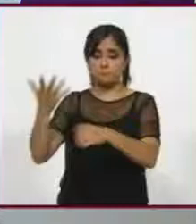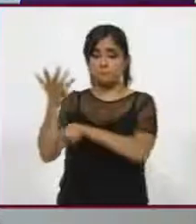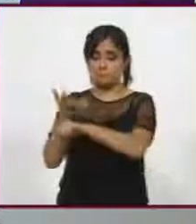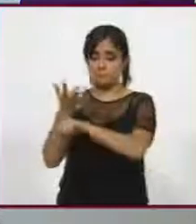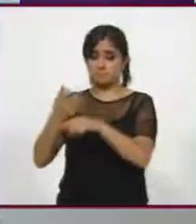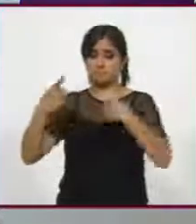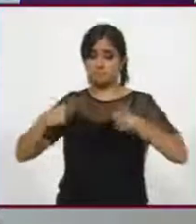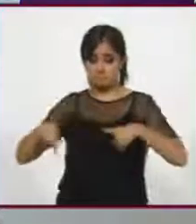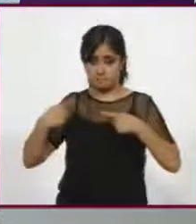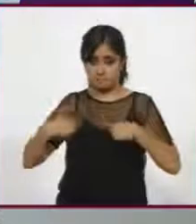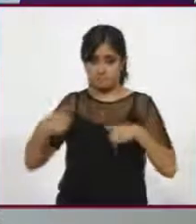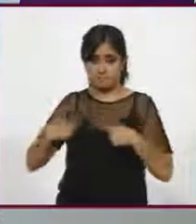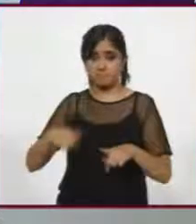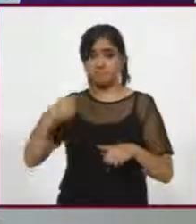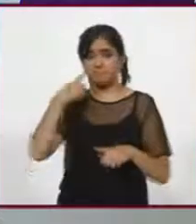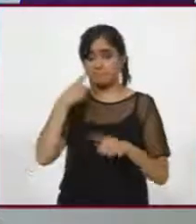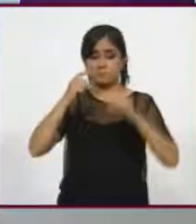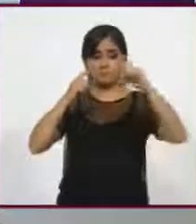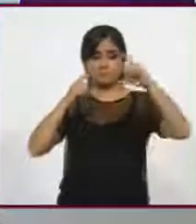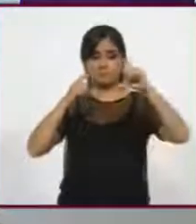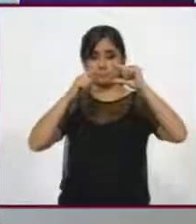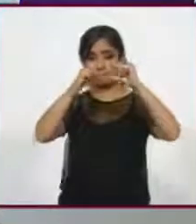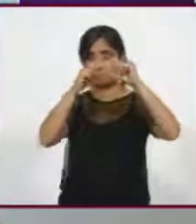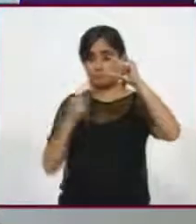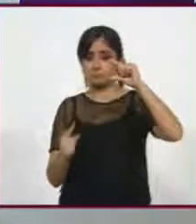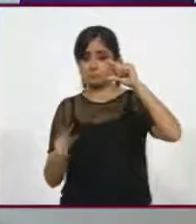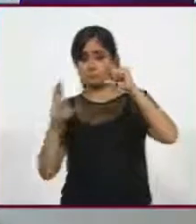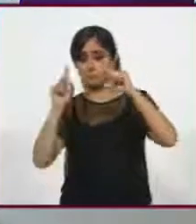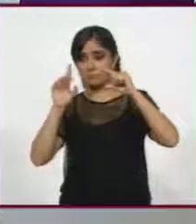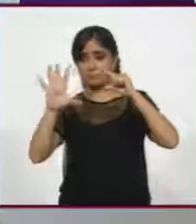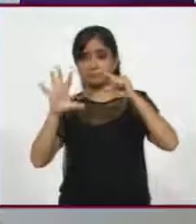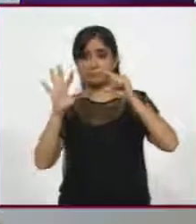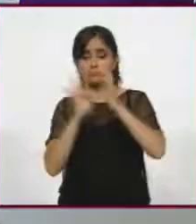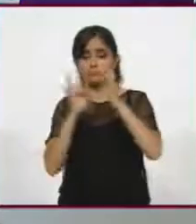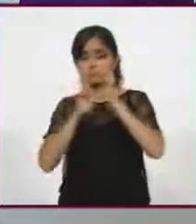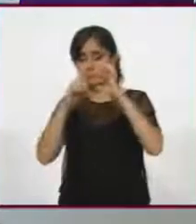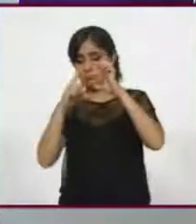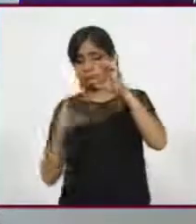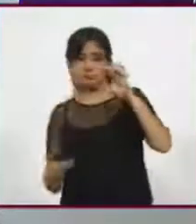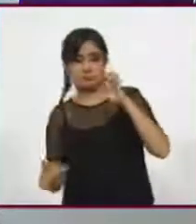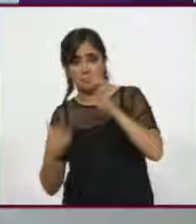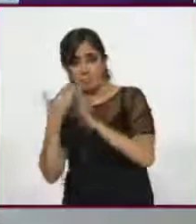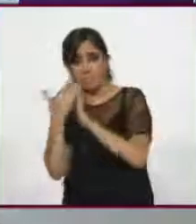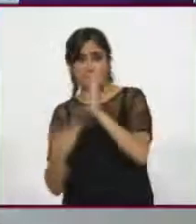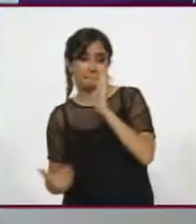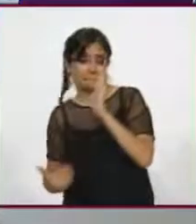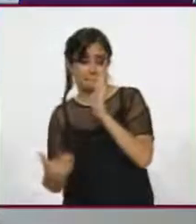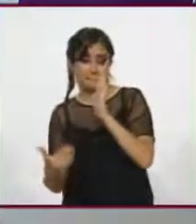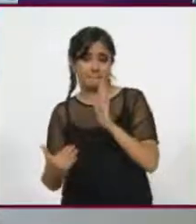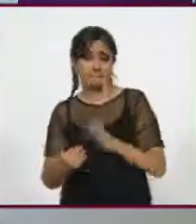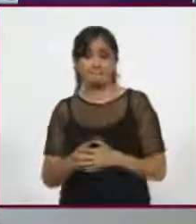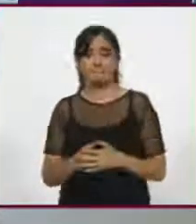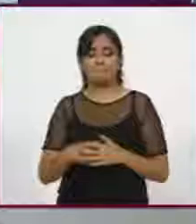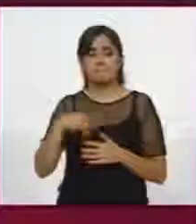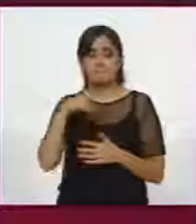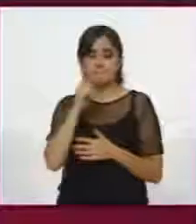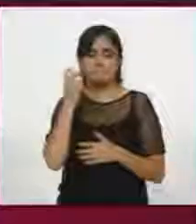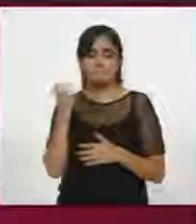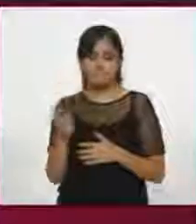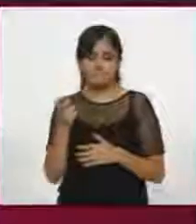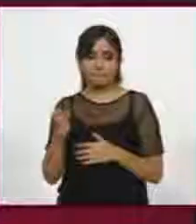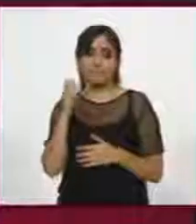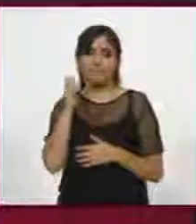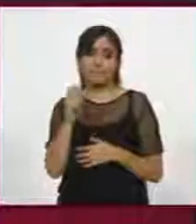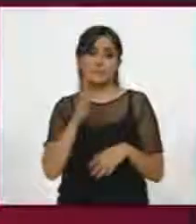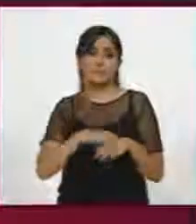los estadounidenses, que como ves no es pequeña la caída, son 35 puntos, 36 puntos de caída, 35. Pero este indicador sí es